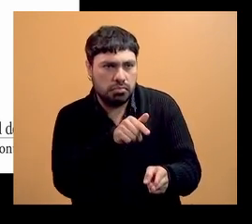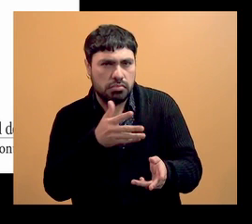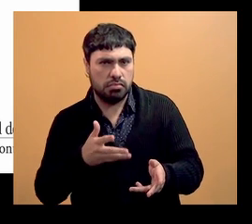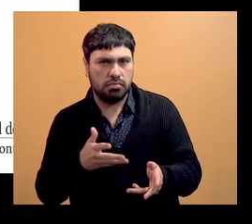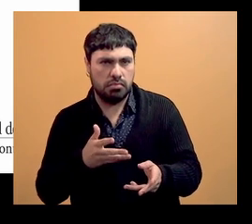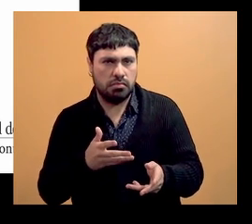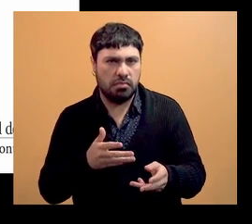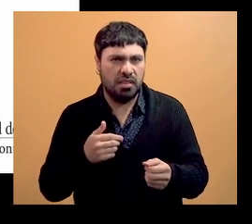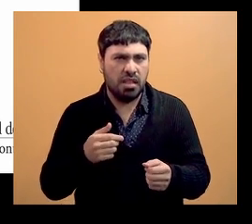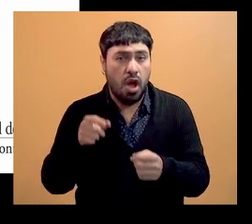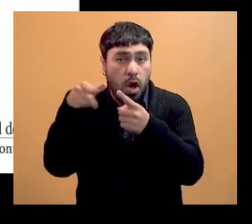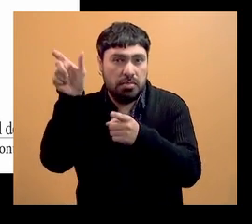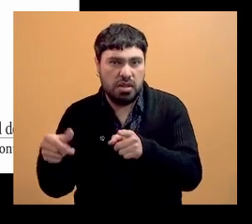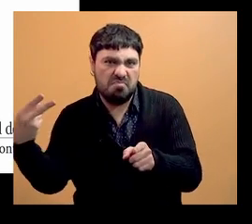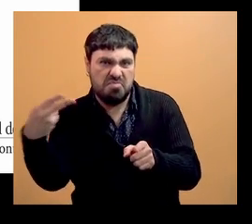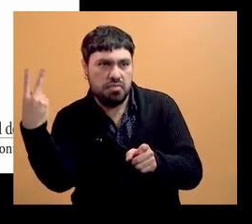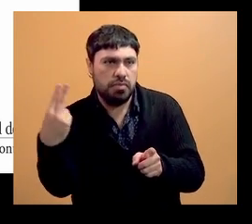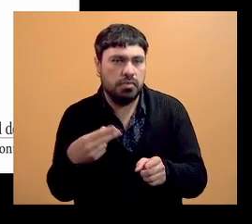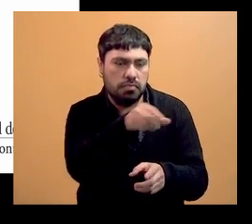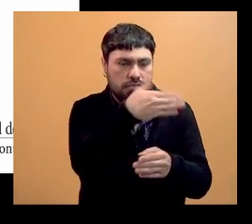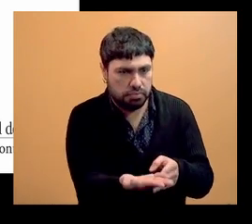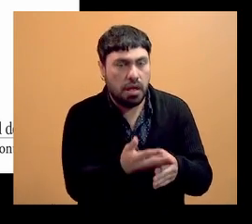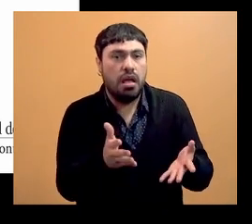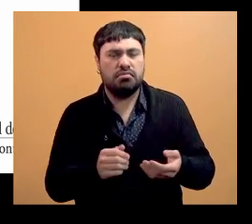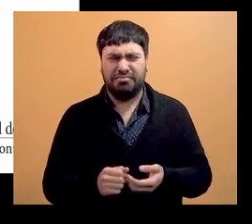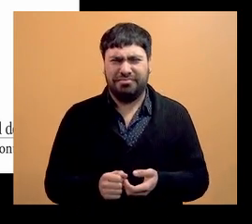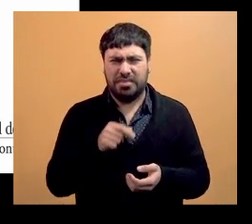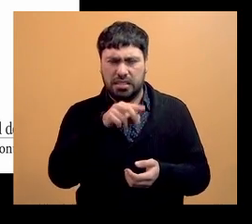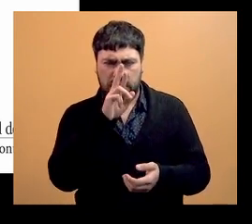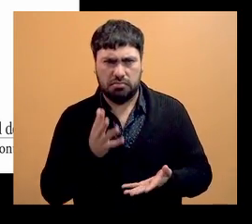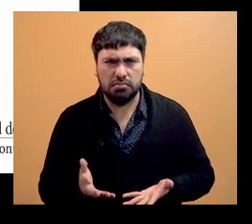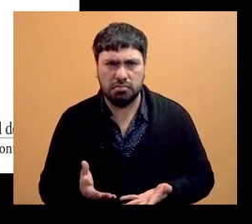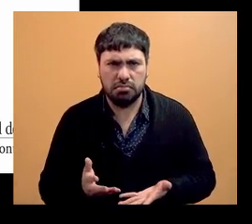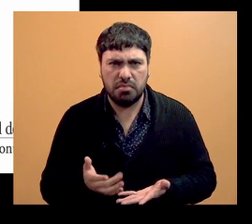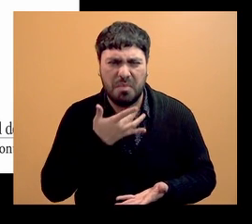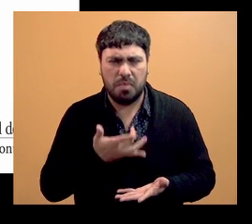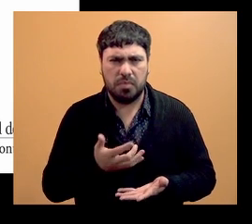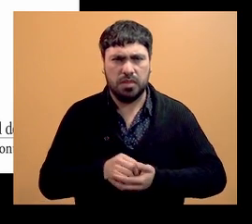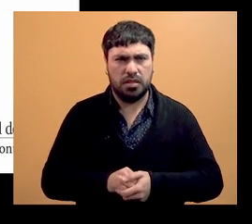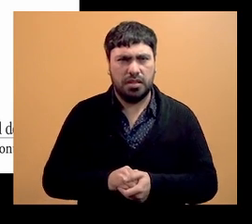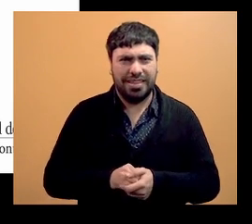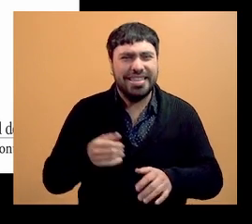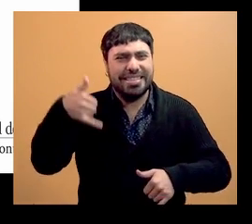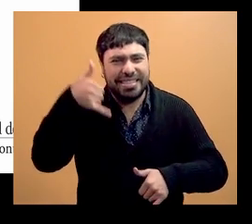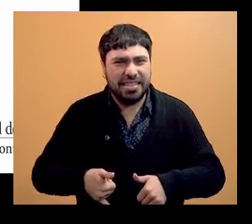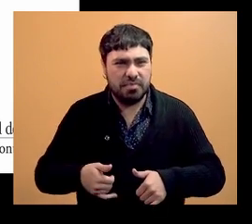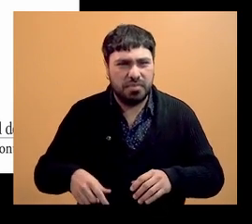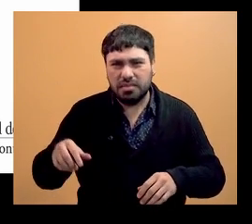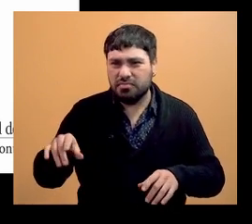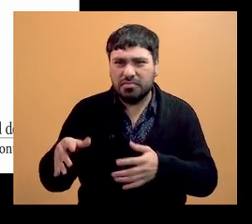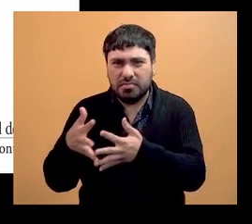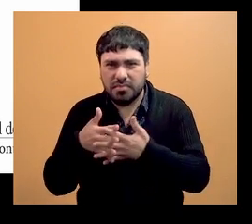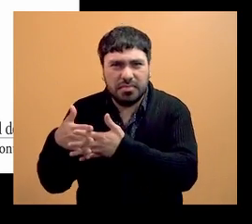bueno. Todo este temor después de la Segunda Guerra Mundial, la pelea entre estas dos potencias por la superioridad tecnológica, por la superioridad